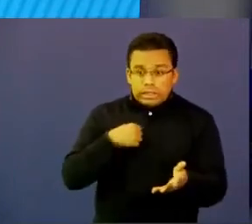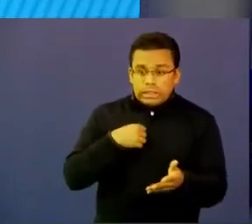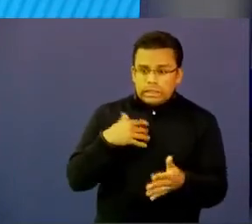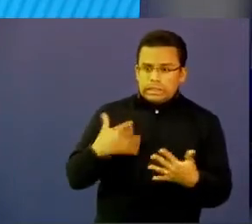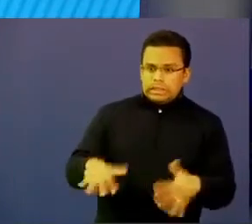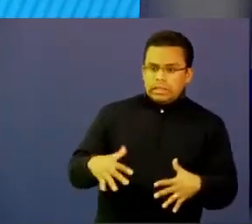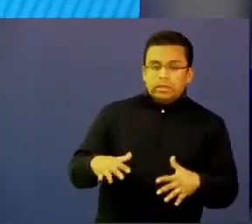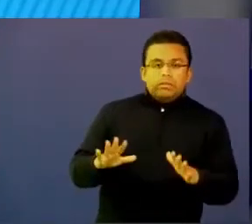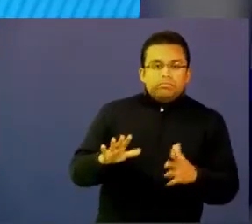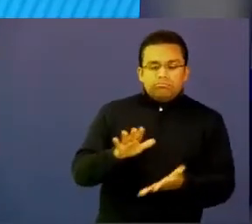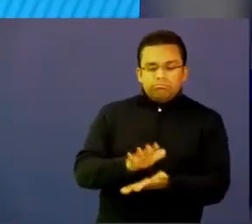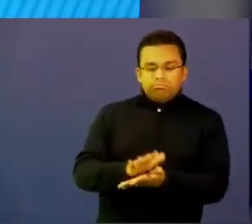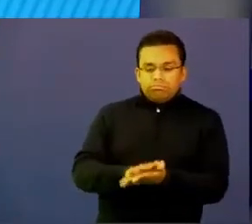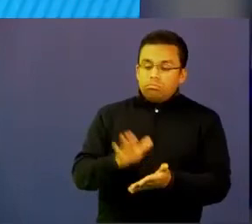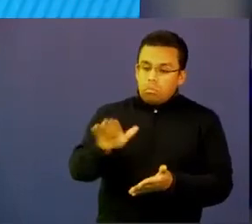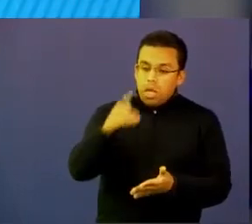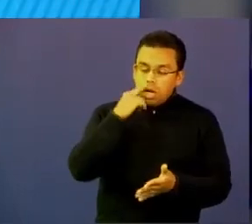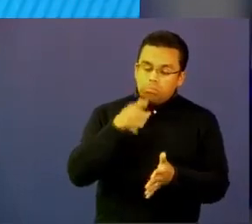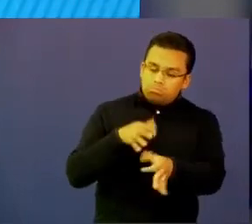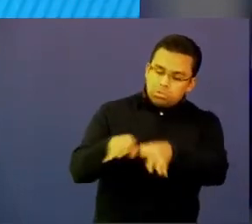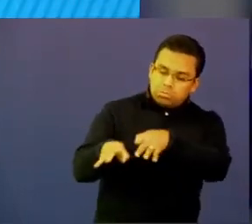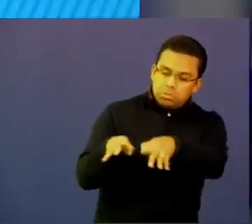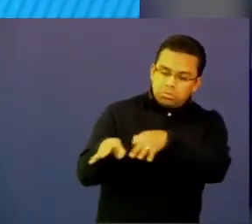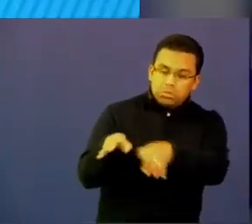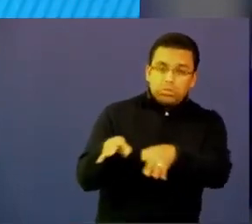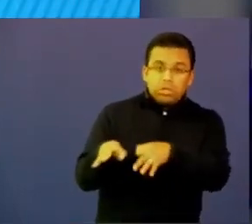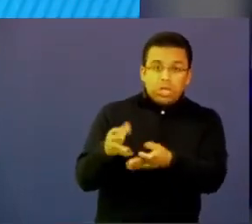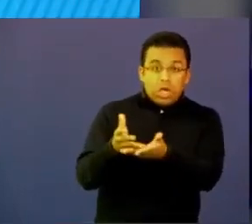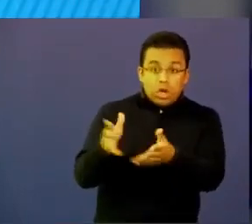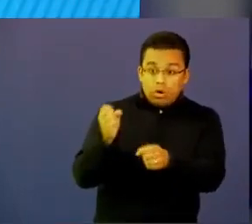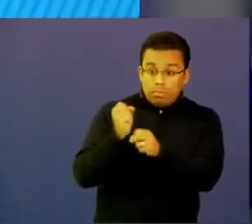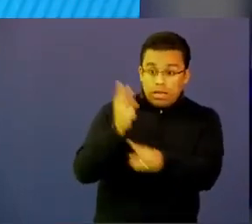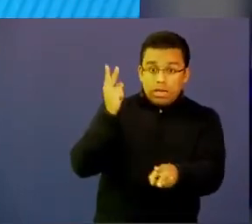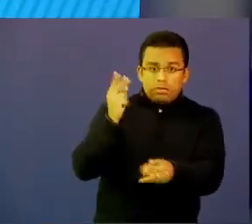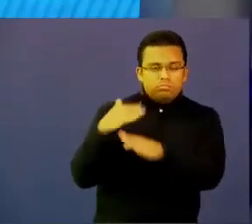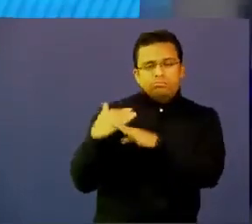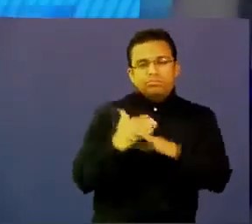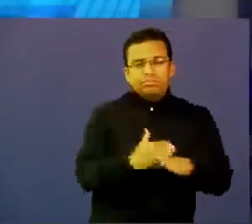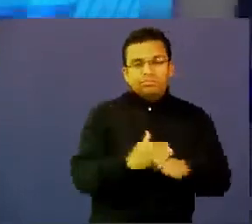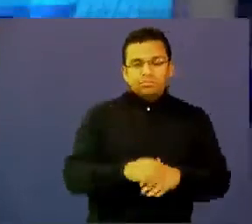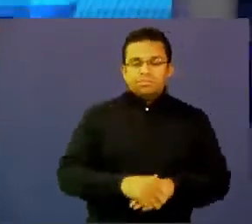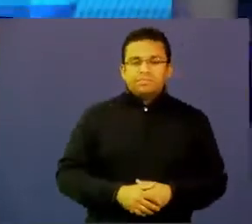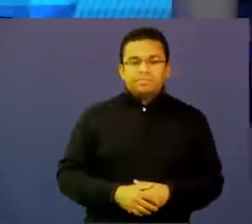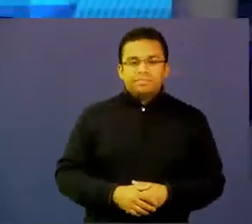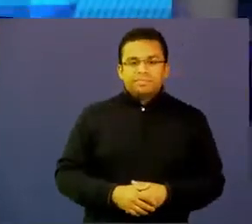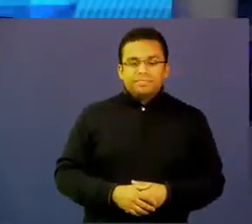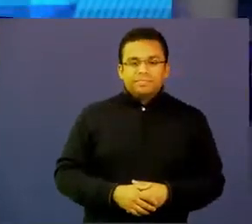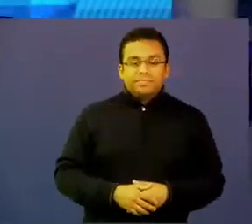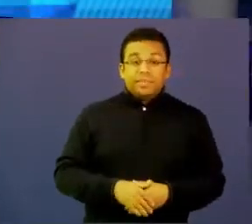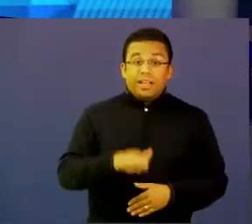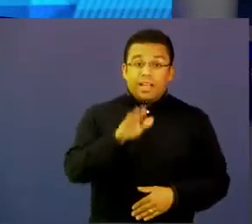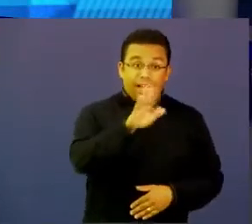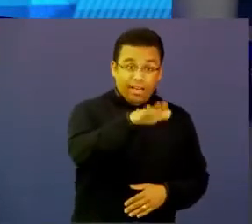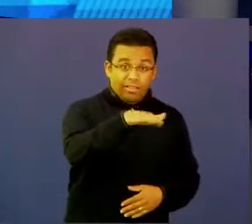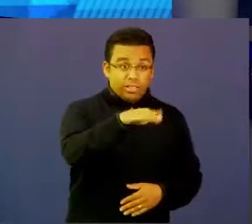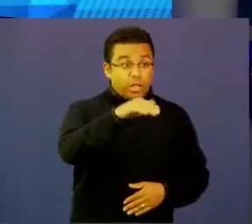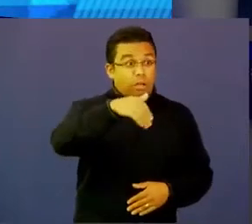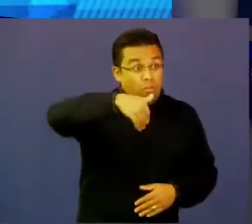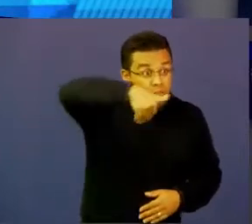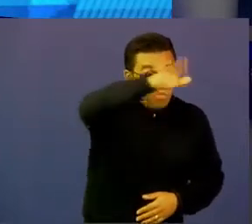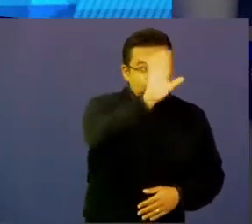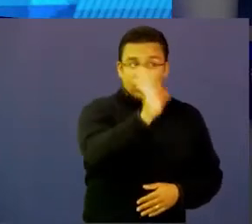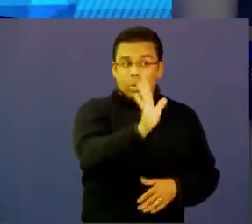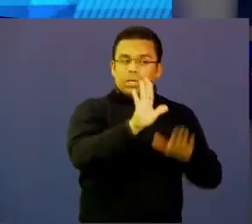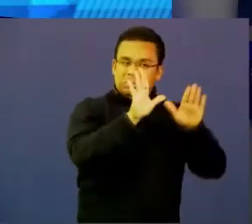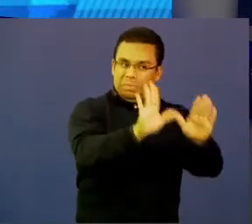poderes digitales combatan los riesgos que hay en Internet. Bueno, Adriana, no la puedo dejar ir todavía porque precisamente nuestros maestros